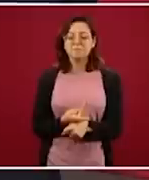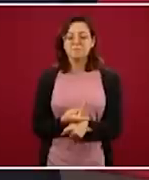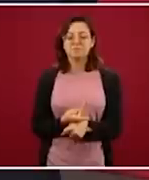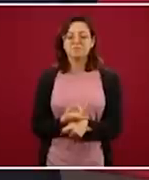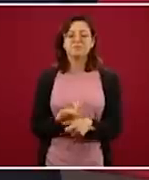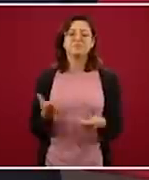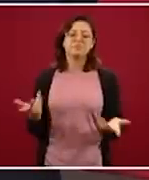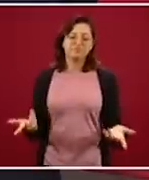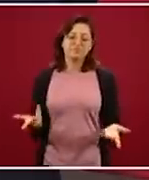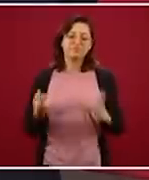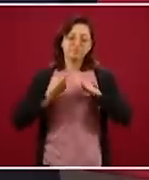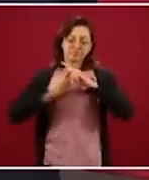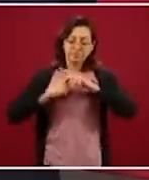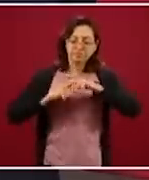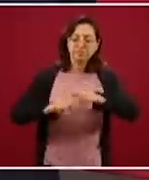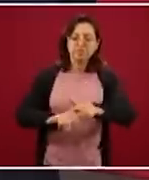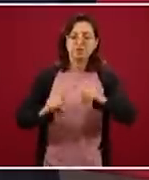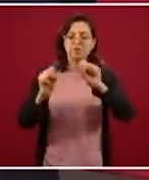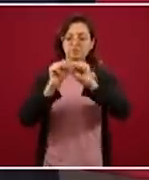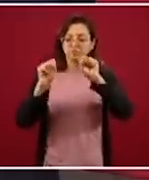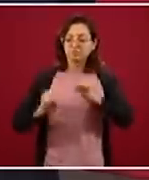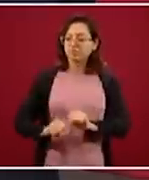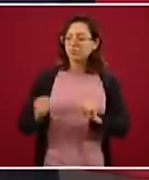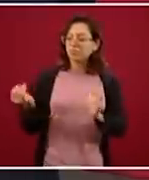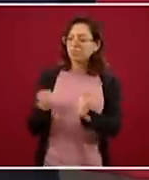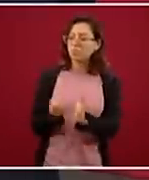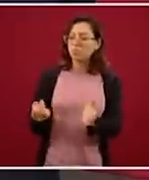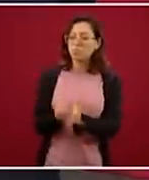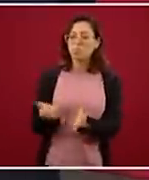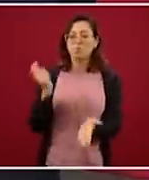un sistema de pago de impuestos